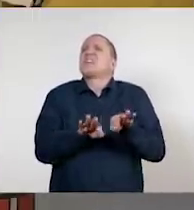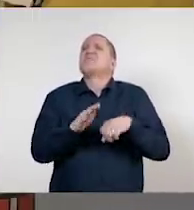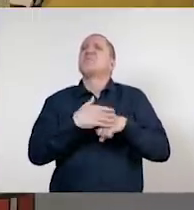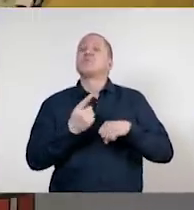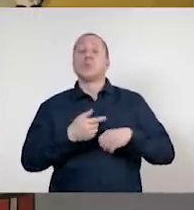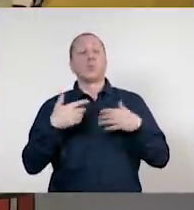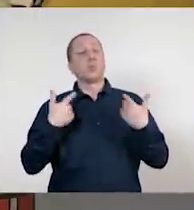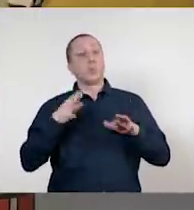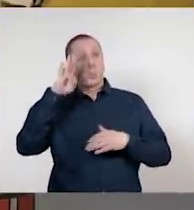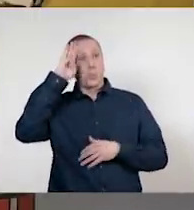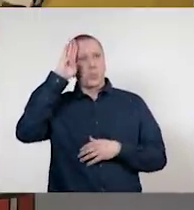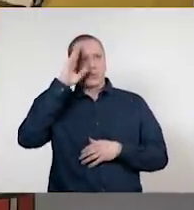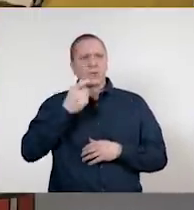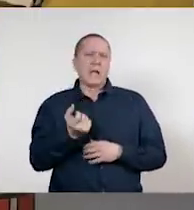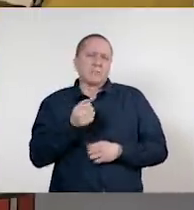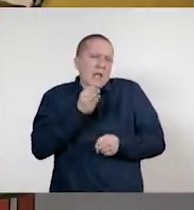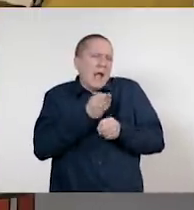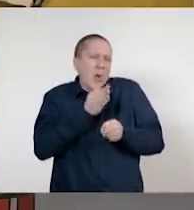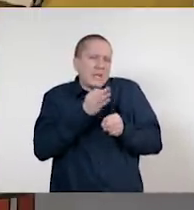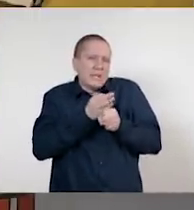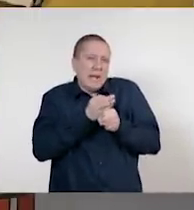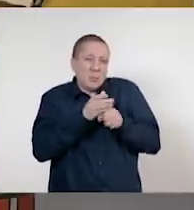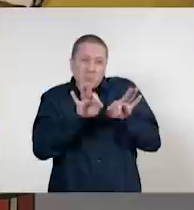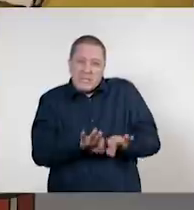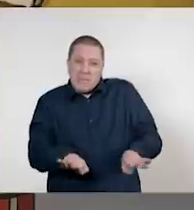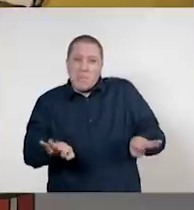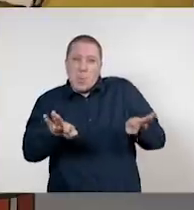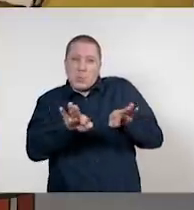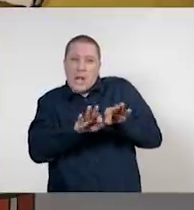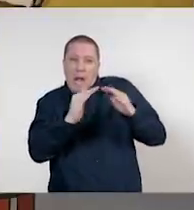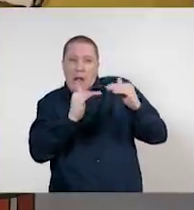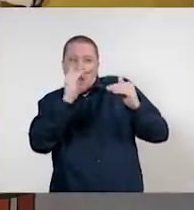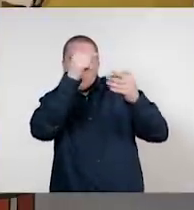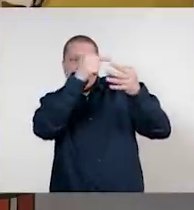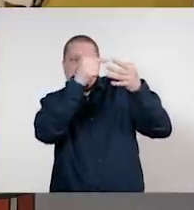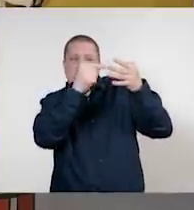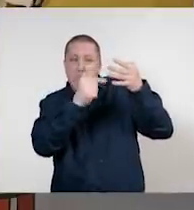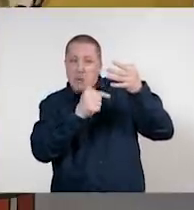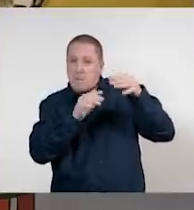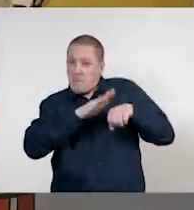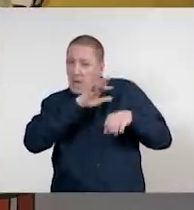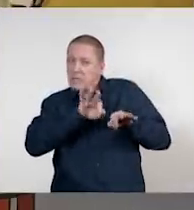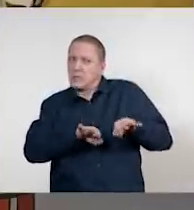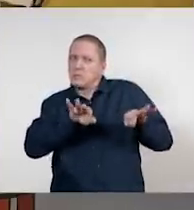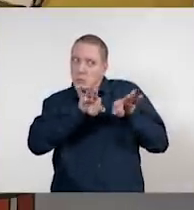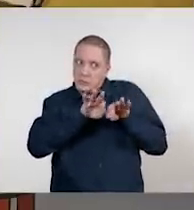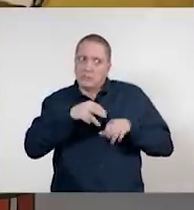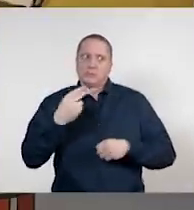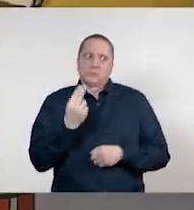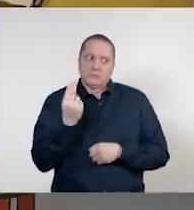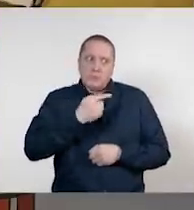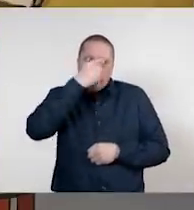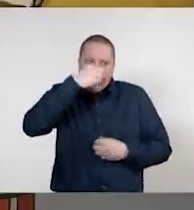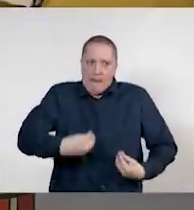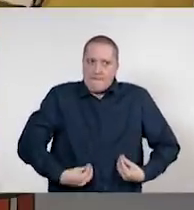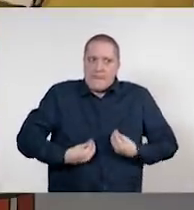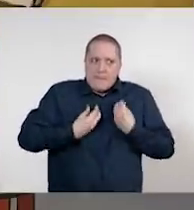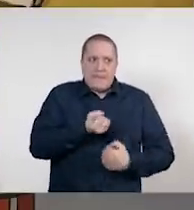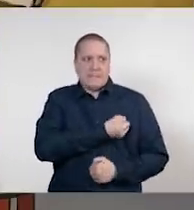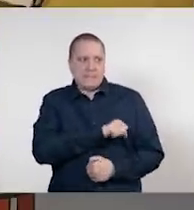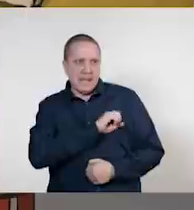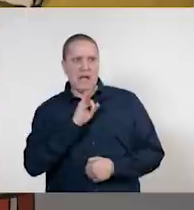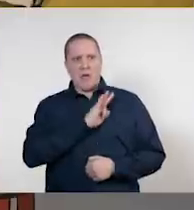tenemos muchísimos derechos. Ahorita solamente hemos enunciado los principales, pero estos son los fundamentales y los necesarios para que podamos